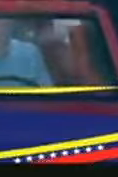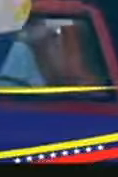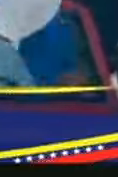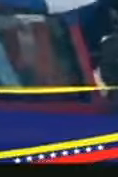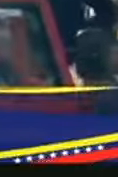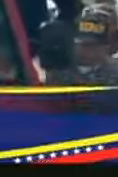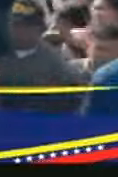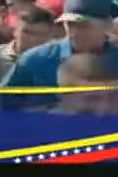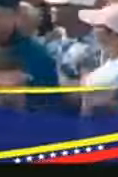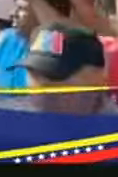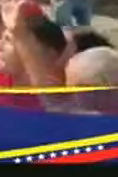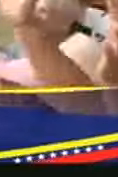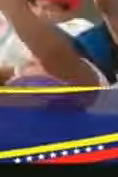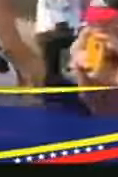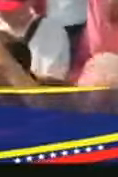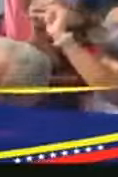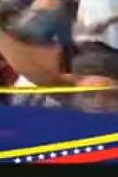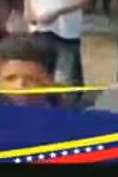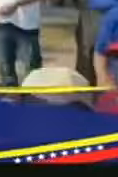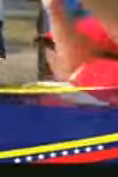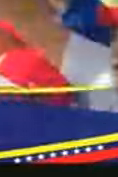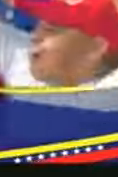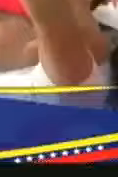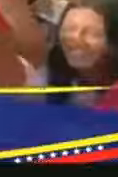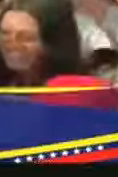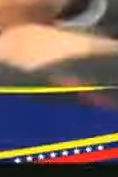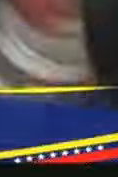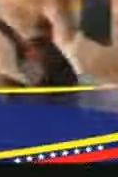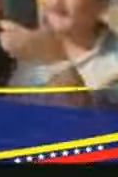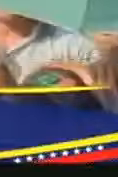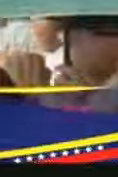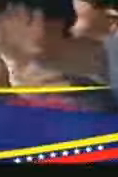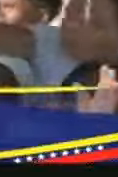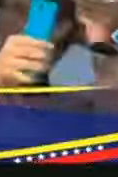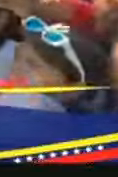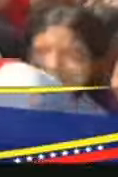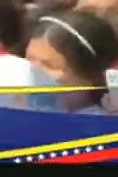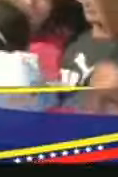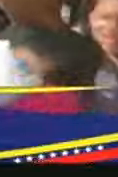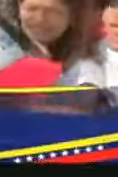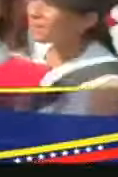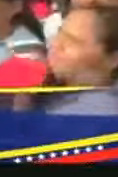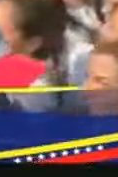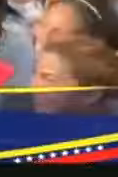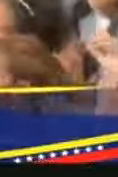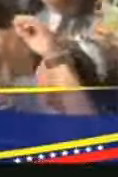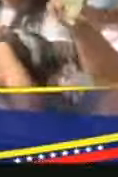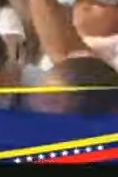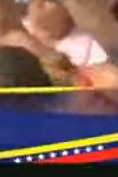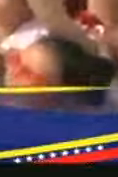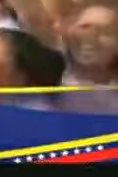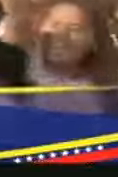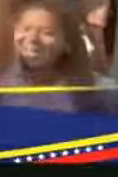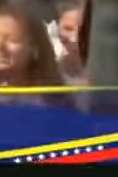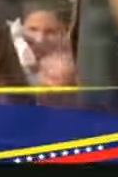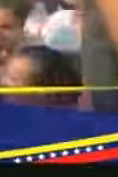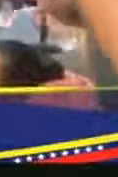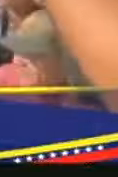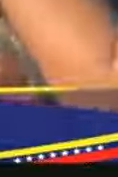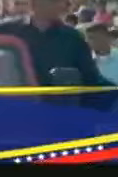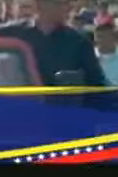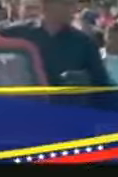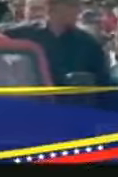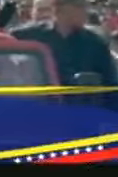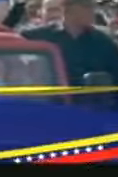emblemáticos, simbólicos, sociales que ha dejado el eterno el comandante Hugo Chávez y que hoy siguen presentes y